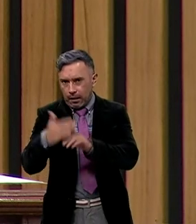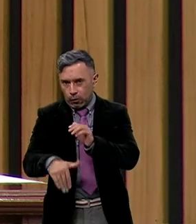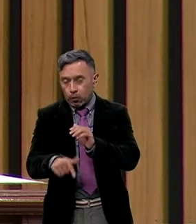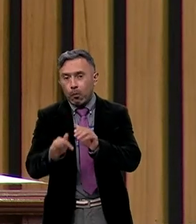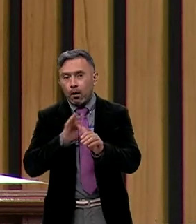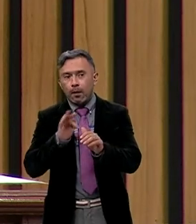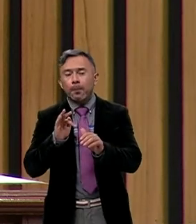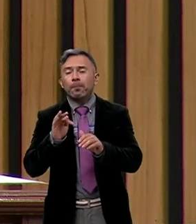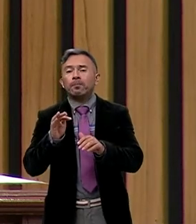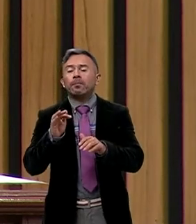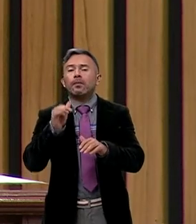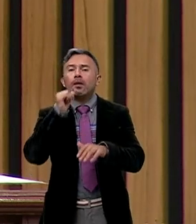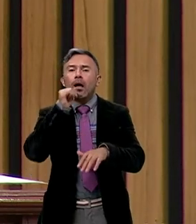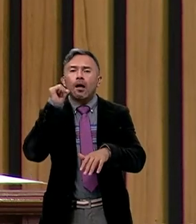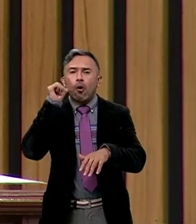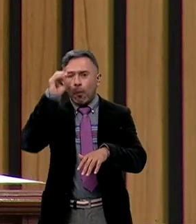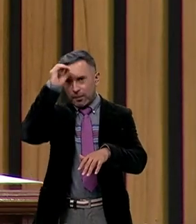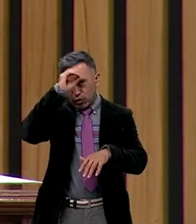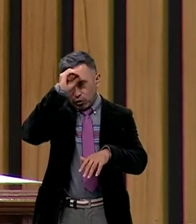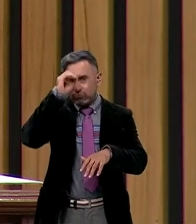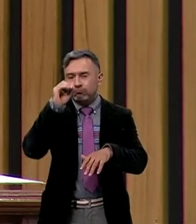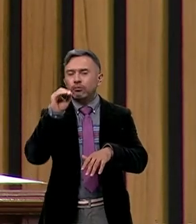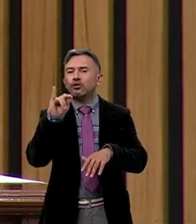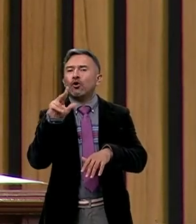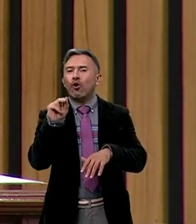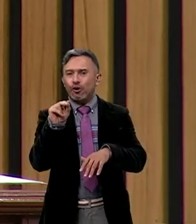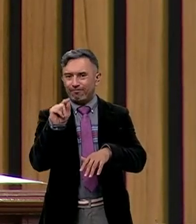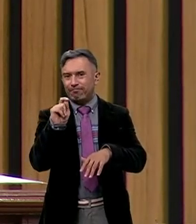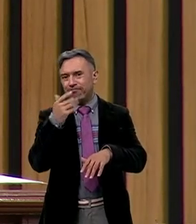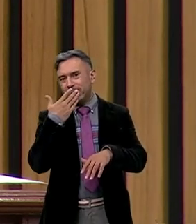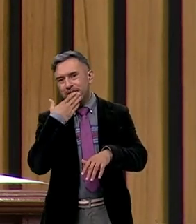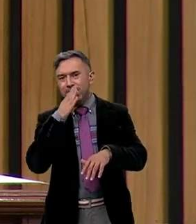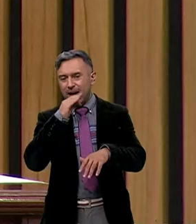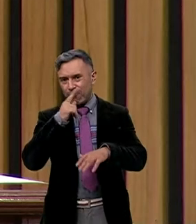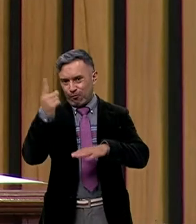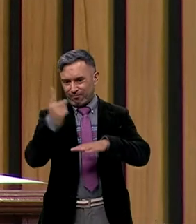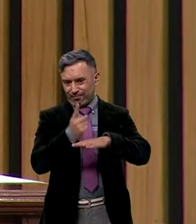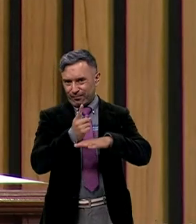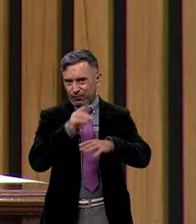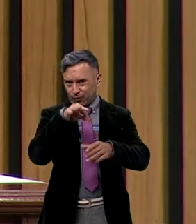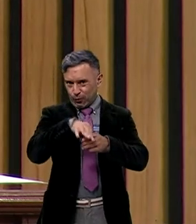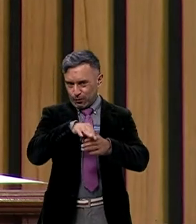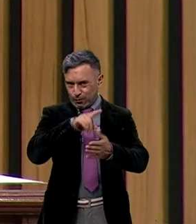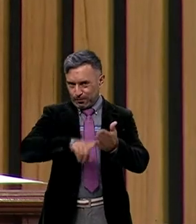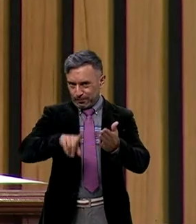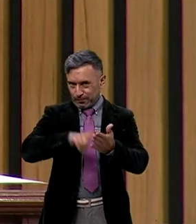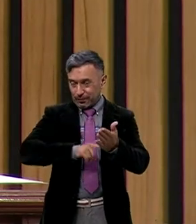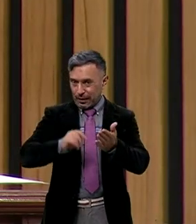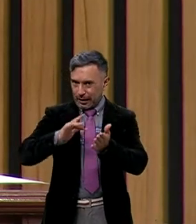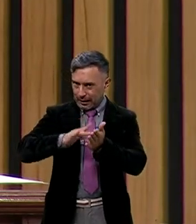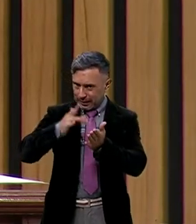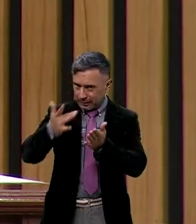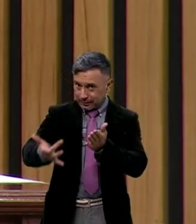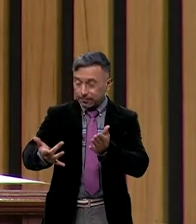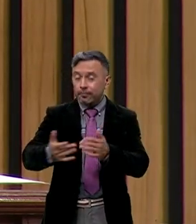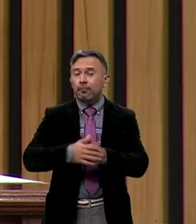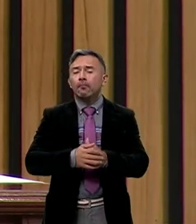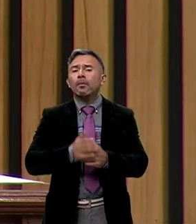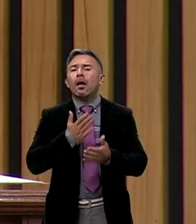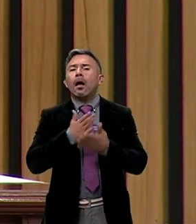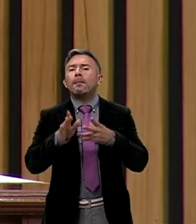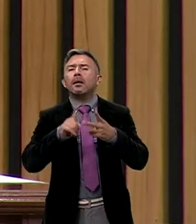la recepción de las opiniones el día de ayer y agradecer especialmente por